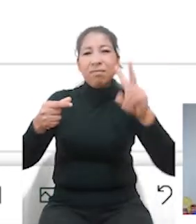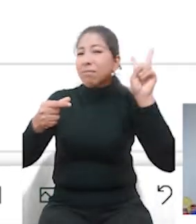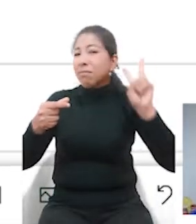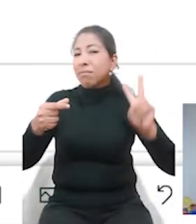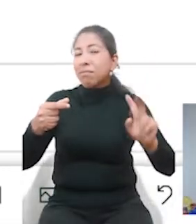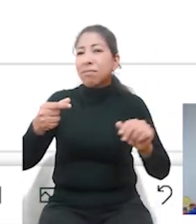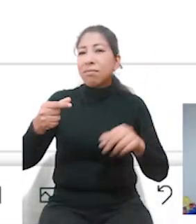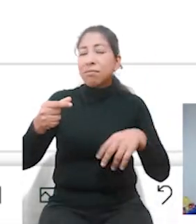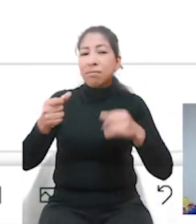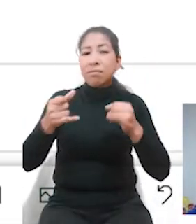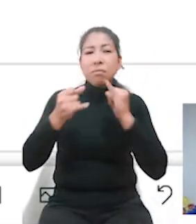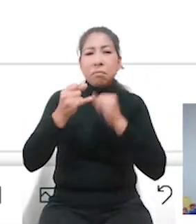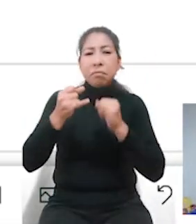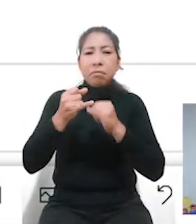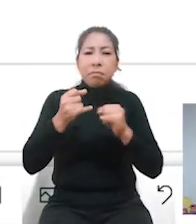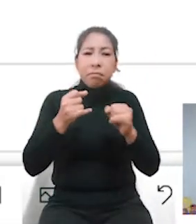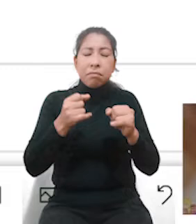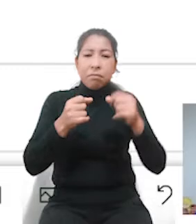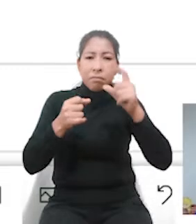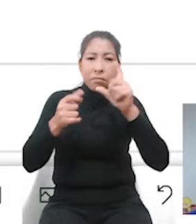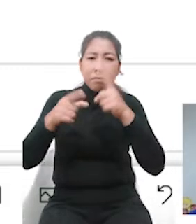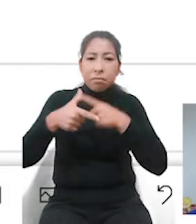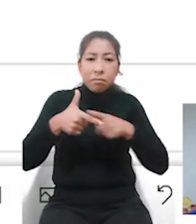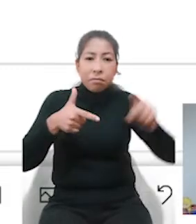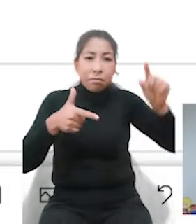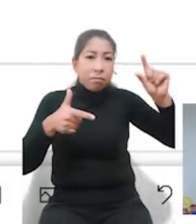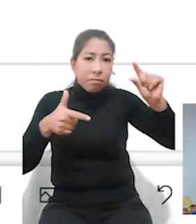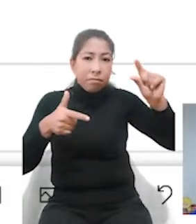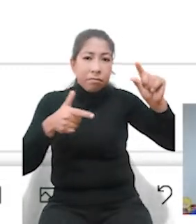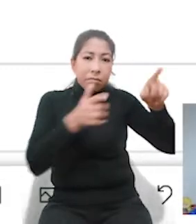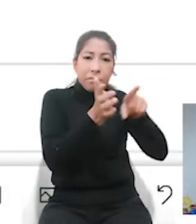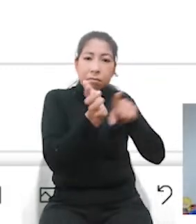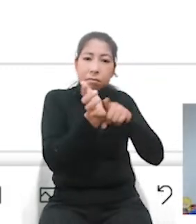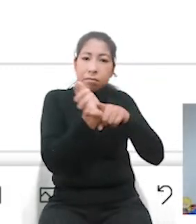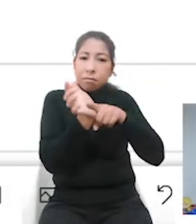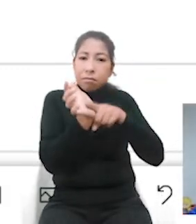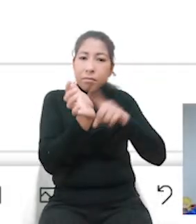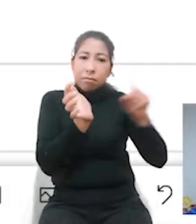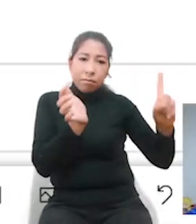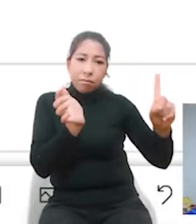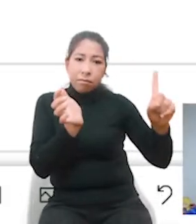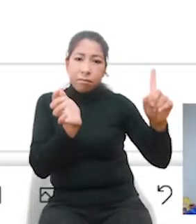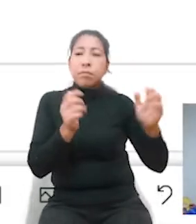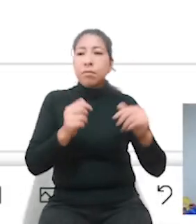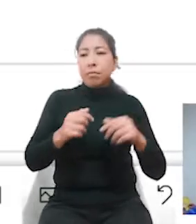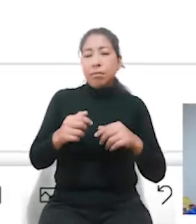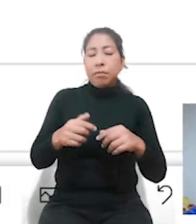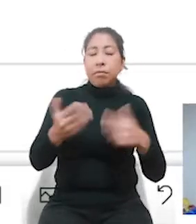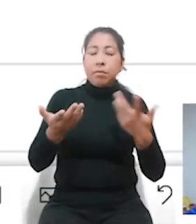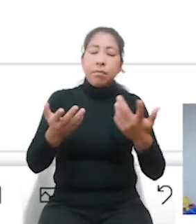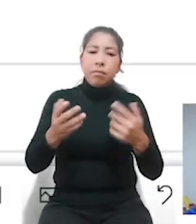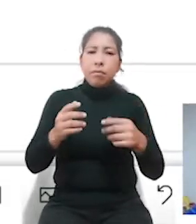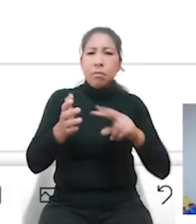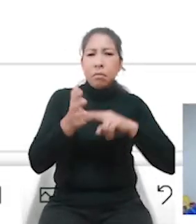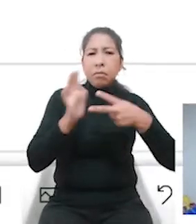y finalmente su exponente es la cantidad menos 1. Por definición de logaritmo, el argumento